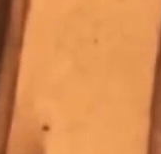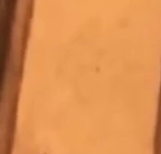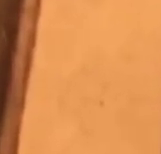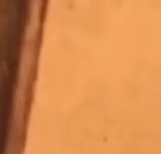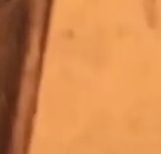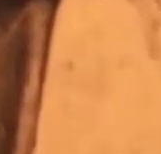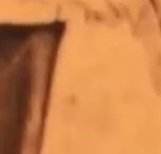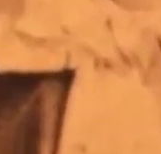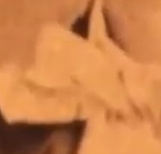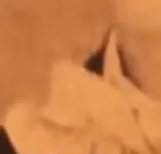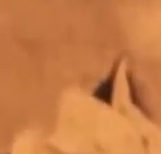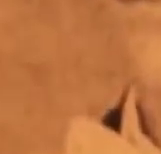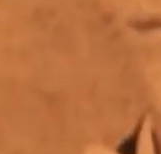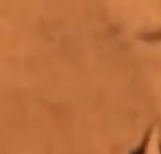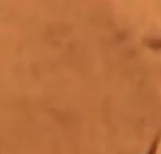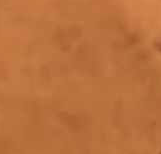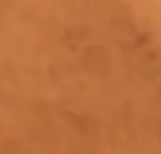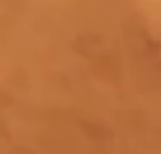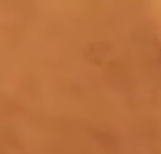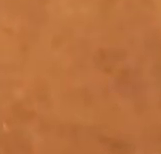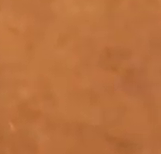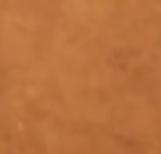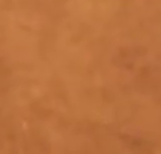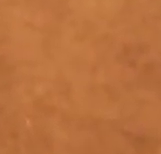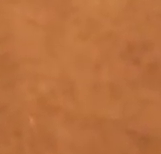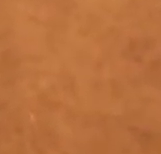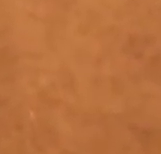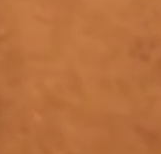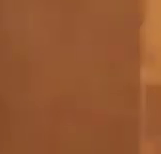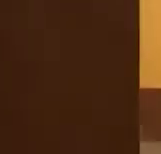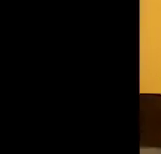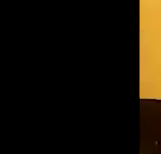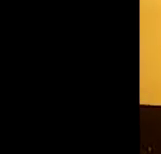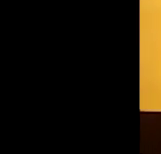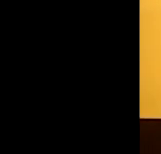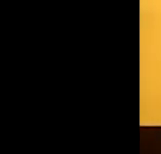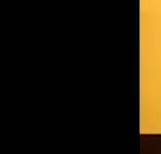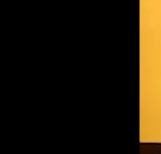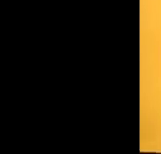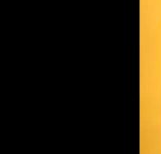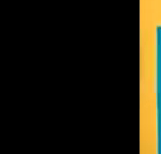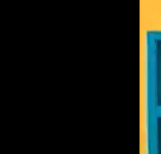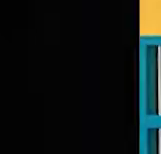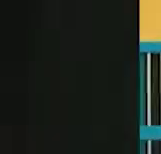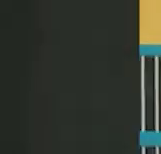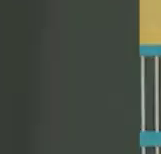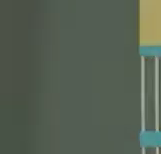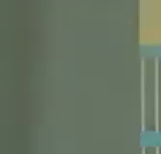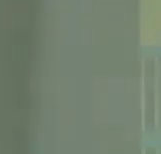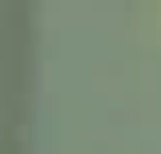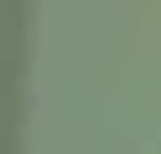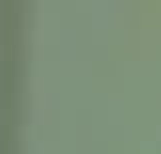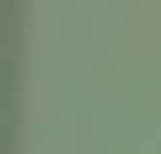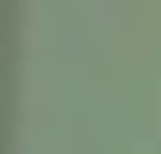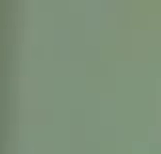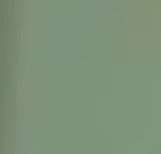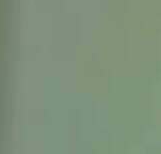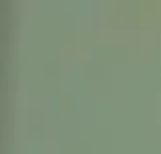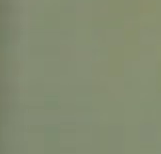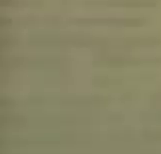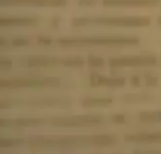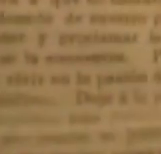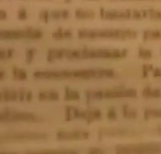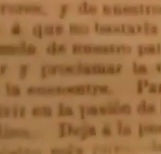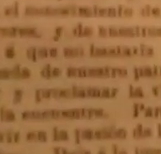Este 28 de enero conmemoramos 160 años del natalicio del maestro, del periodista por